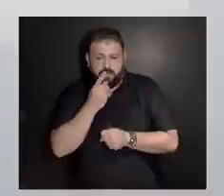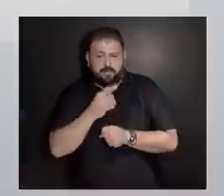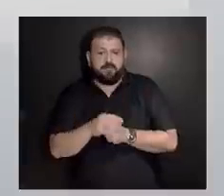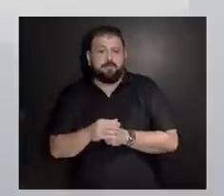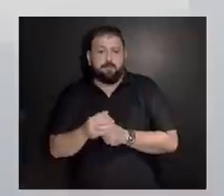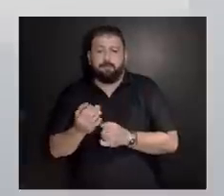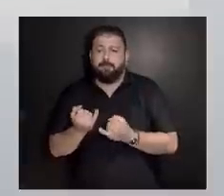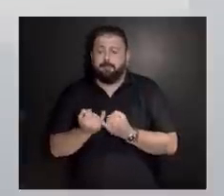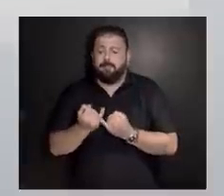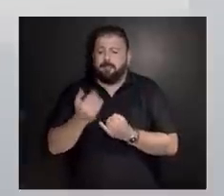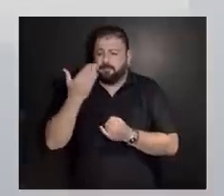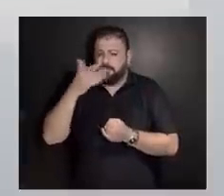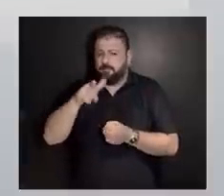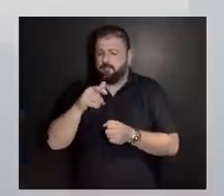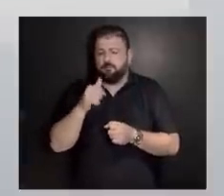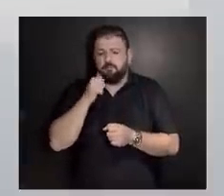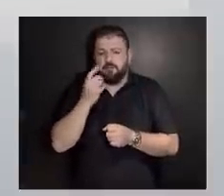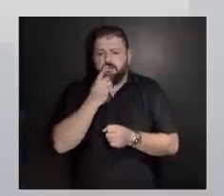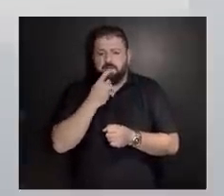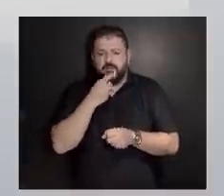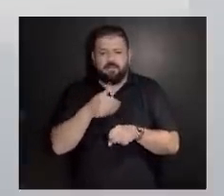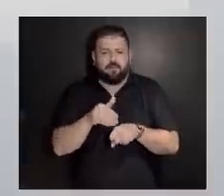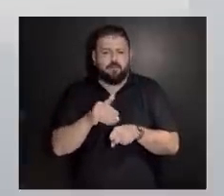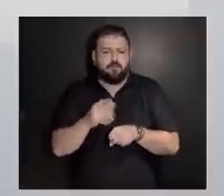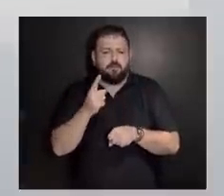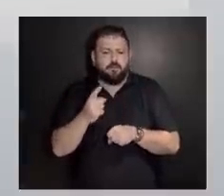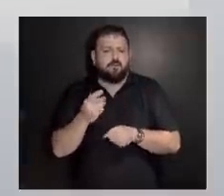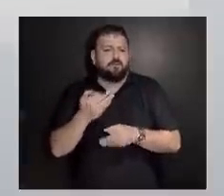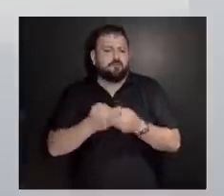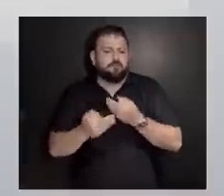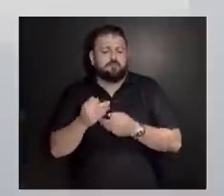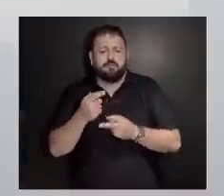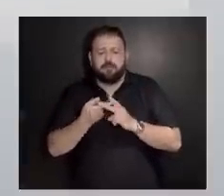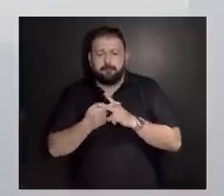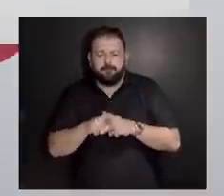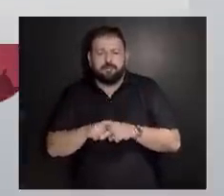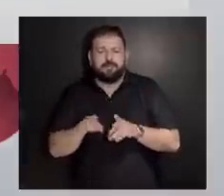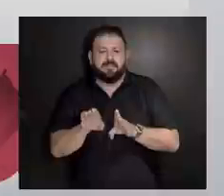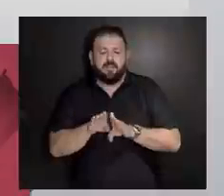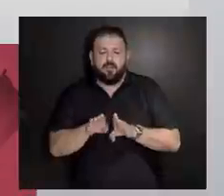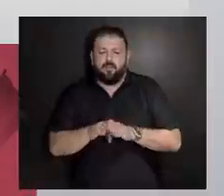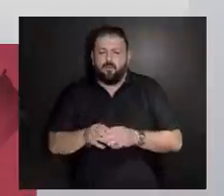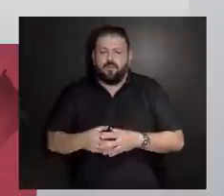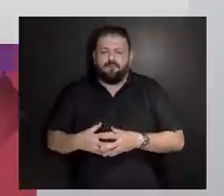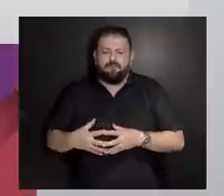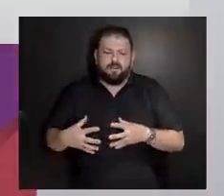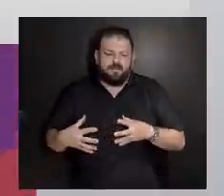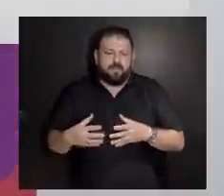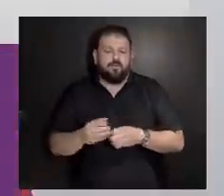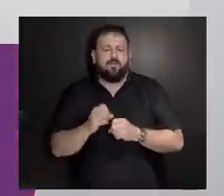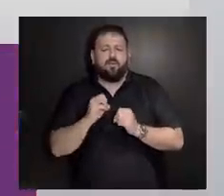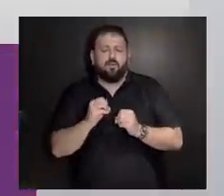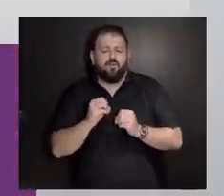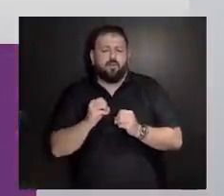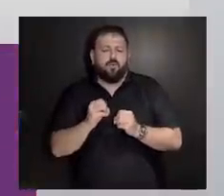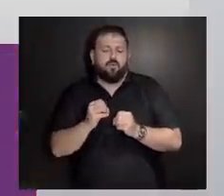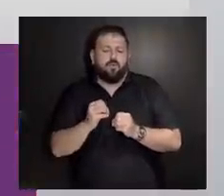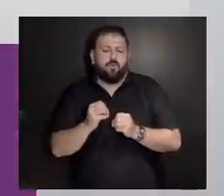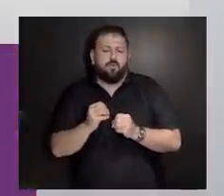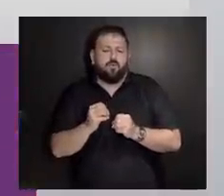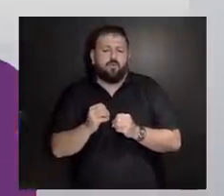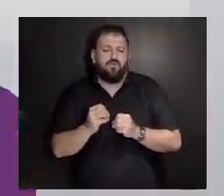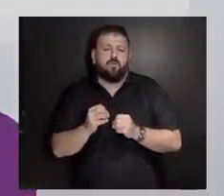o en la diabetes tipo 1, empieza a liberar marcadores de inflamación o autoanticuerpos que pueden